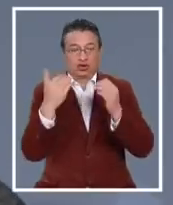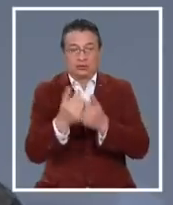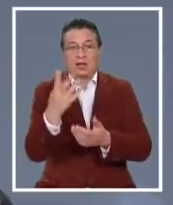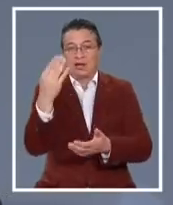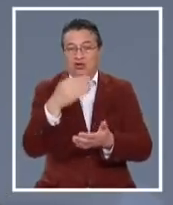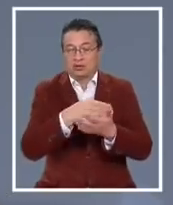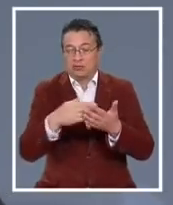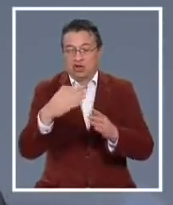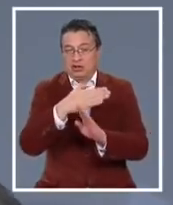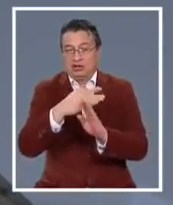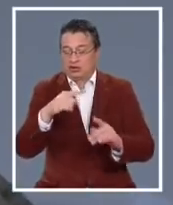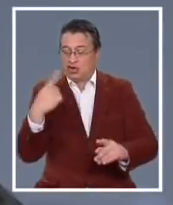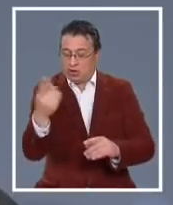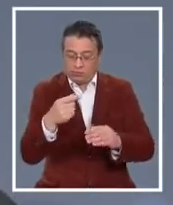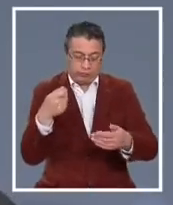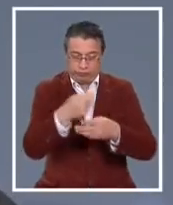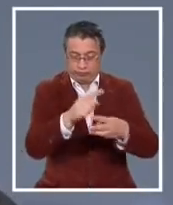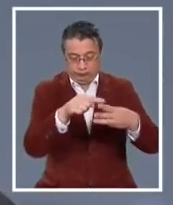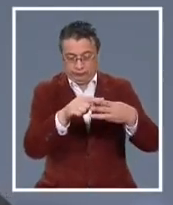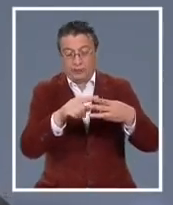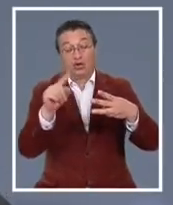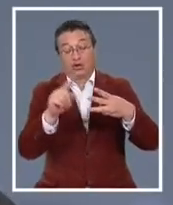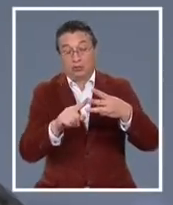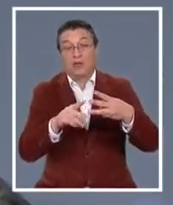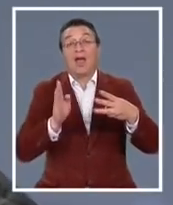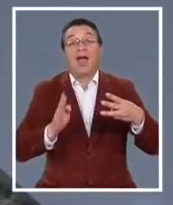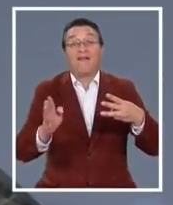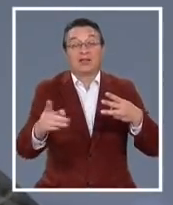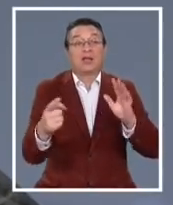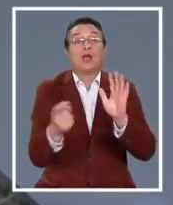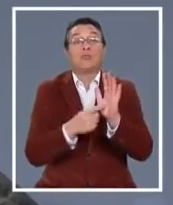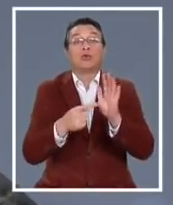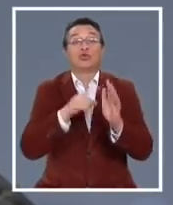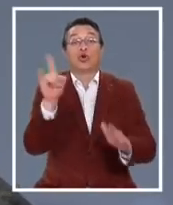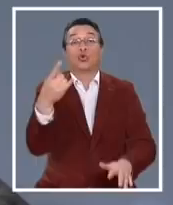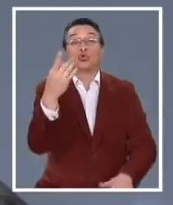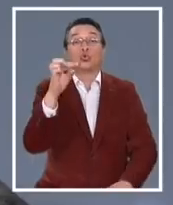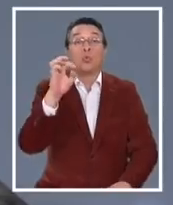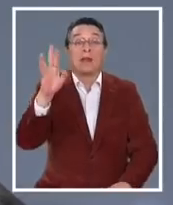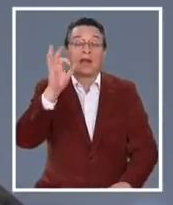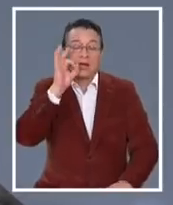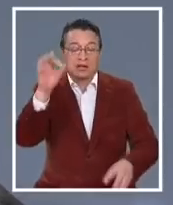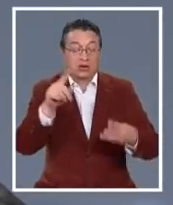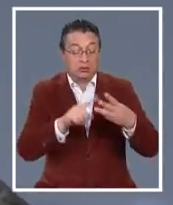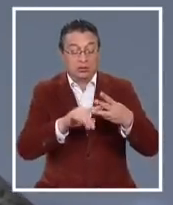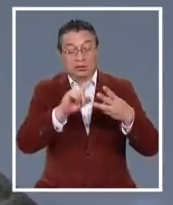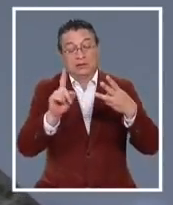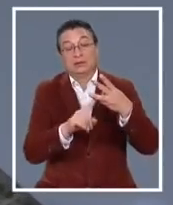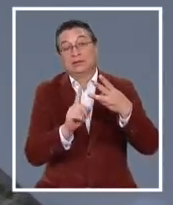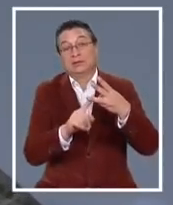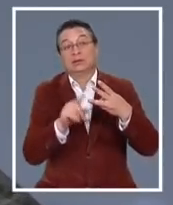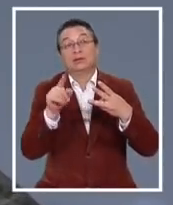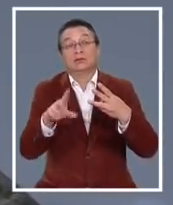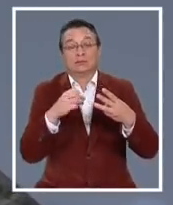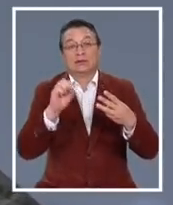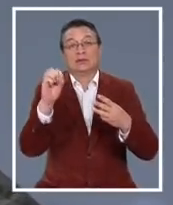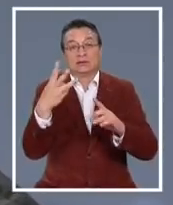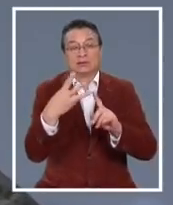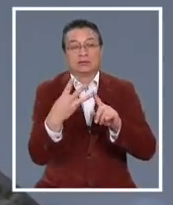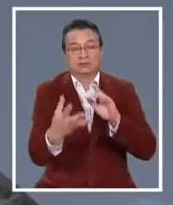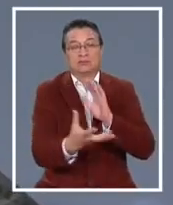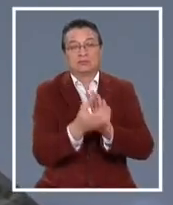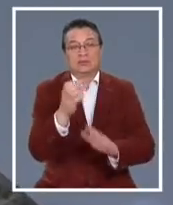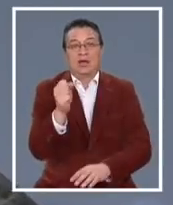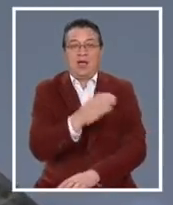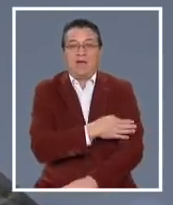14 millones y medio de chilenos y chilenas. Dos, que avance el impuesto a los súper ricos. Tres, que se produzca el tercer retiro de